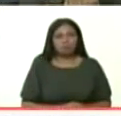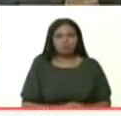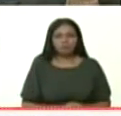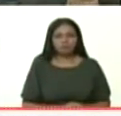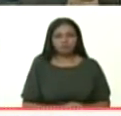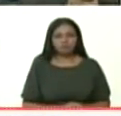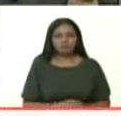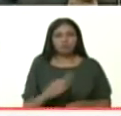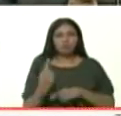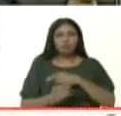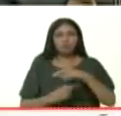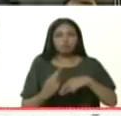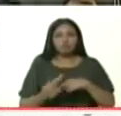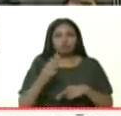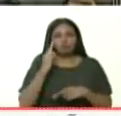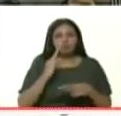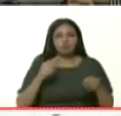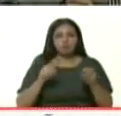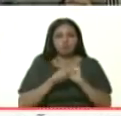que la revolución bolivariana